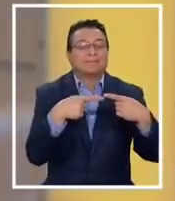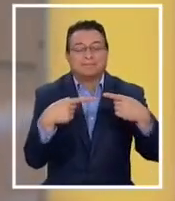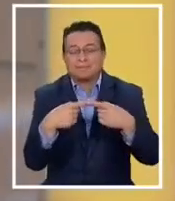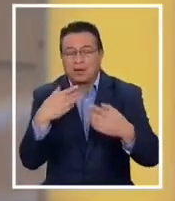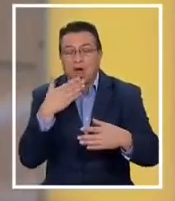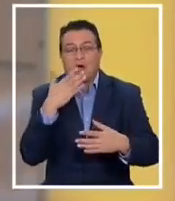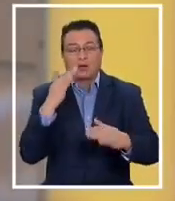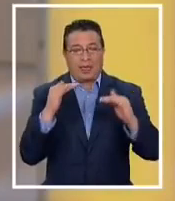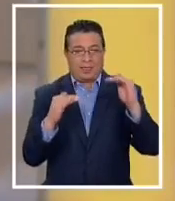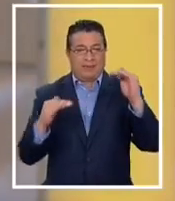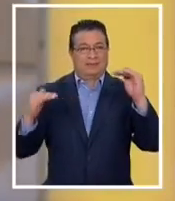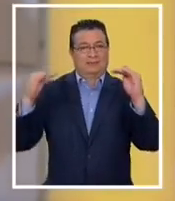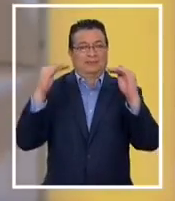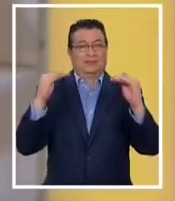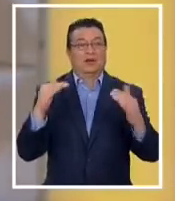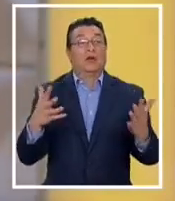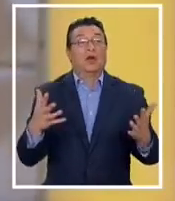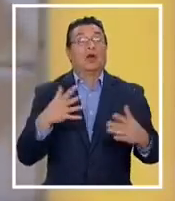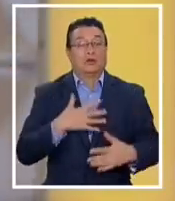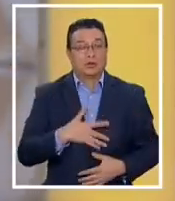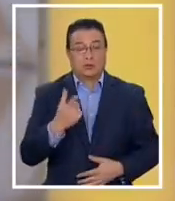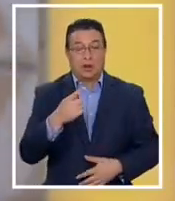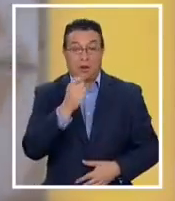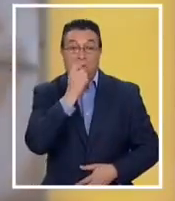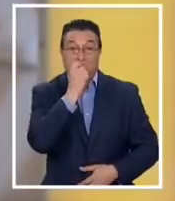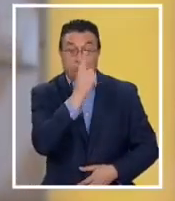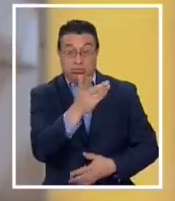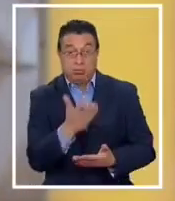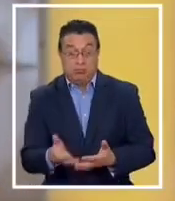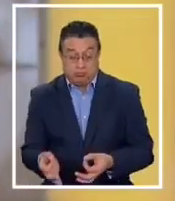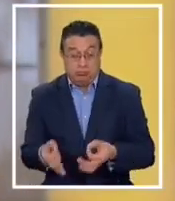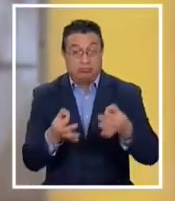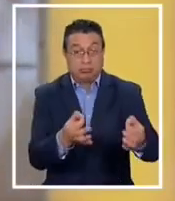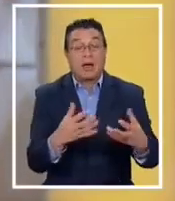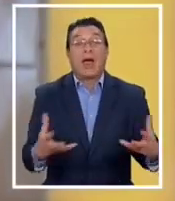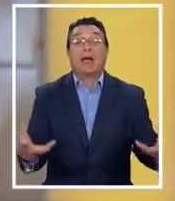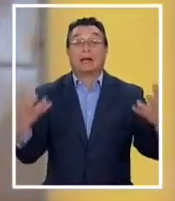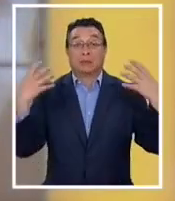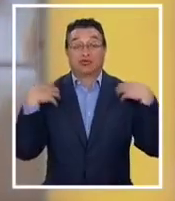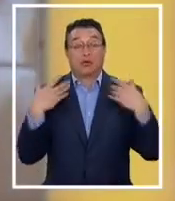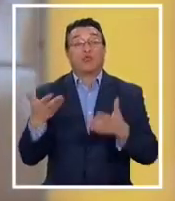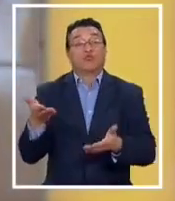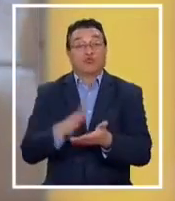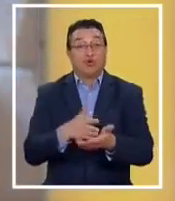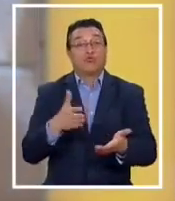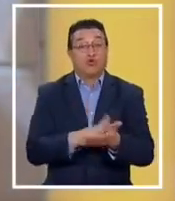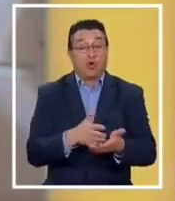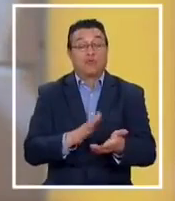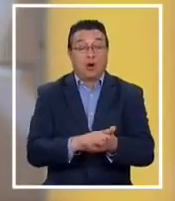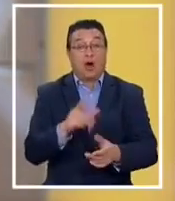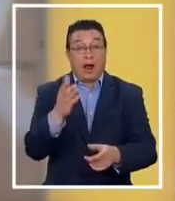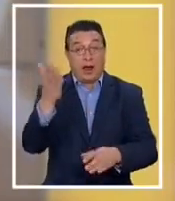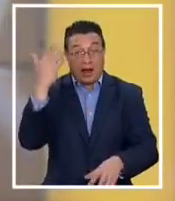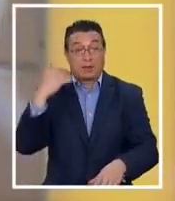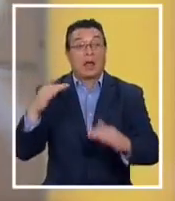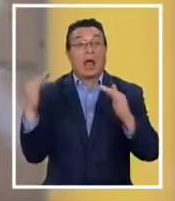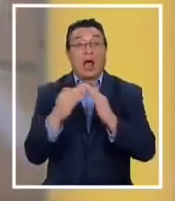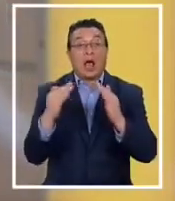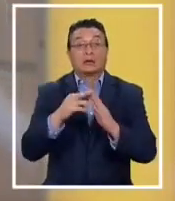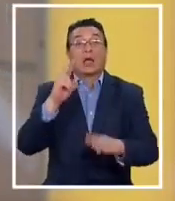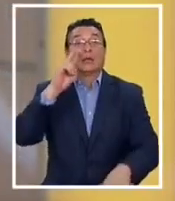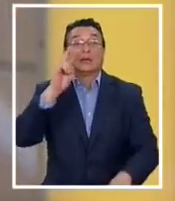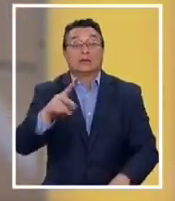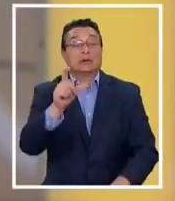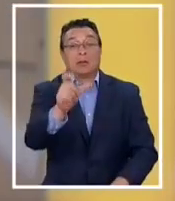muy duro con el gobierno incluso llegué a poner una querella por la responsabilidad en la muerte de las personas que murieron su casa sin que nadie